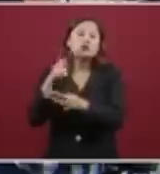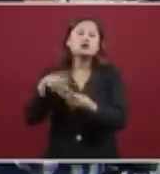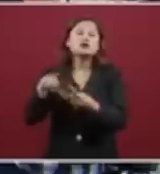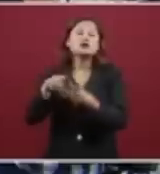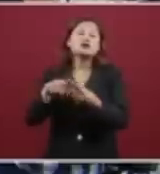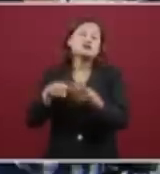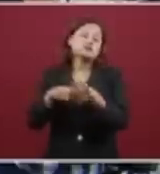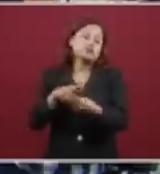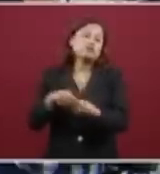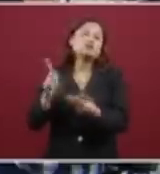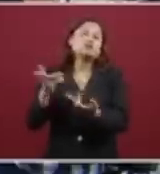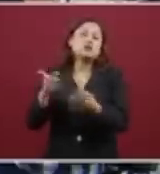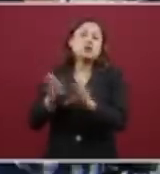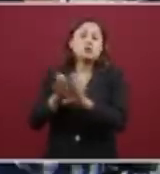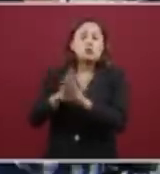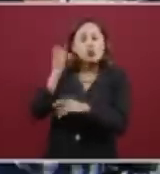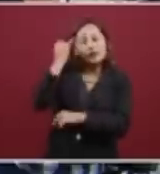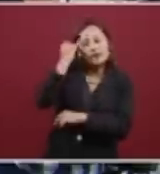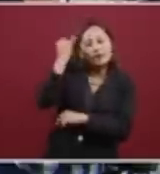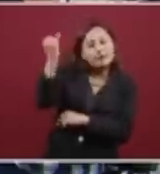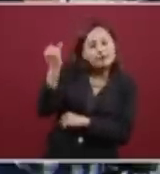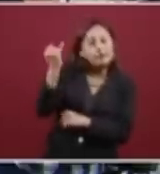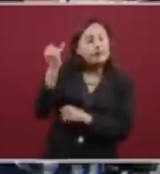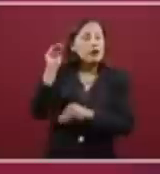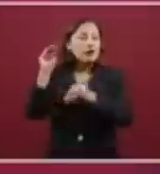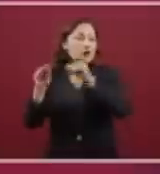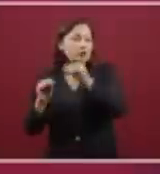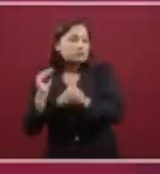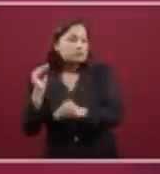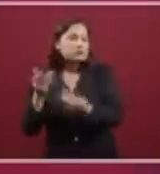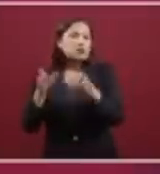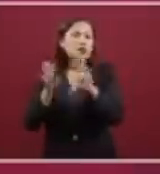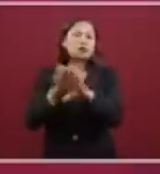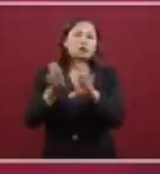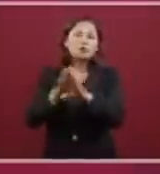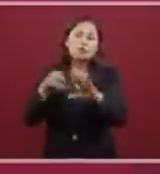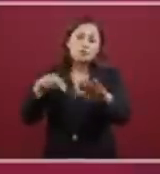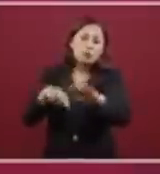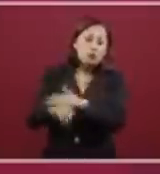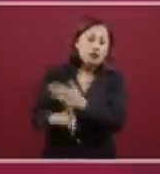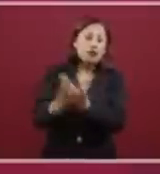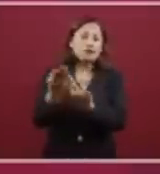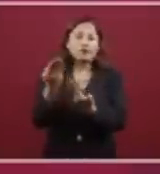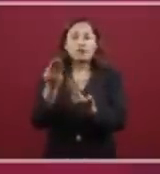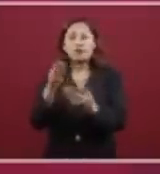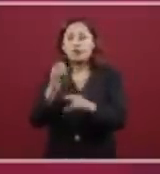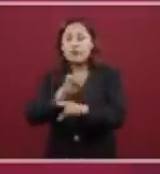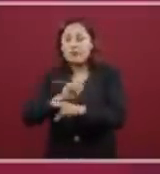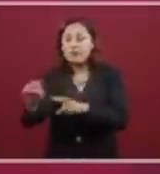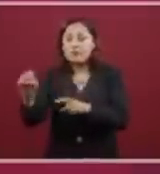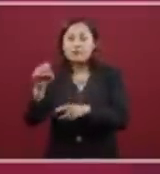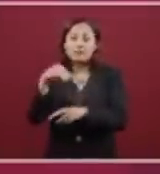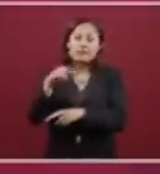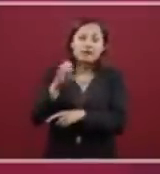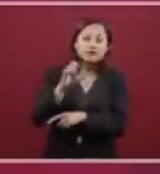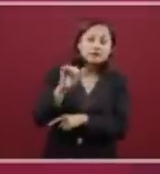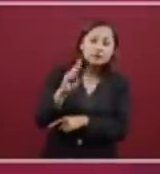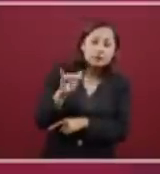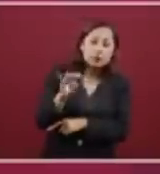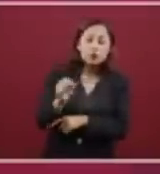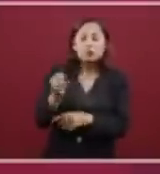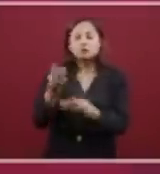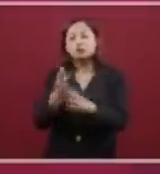cómo vamos a meter metro cómo vamos a meter en mail maximus cómo vamos a meter en todos los sistemas de transporte público